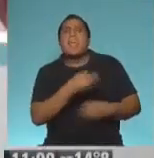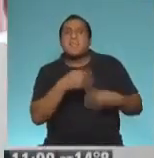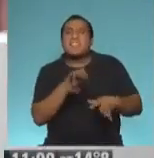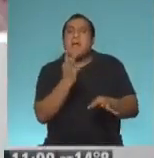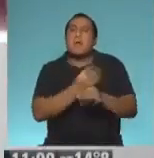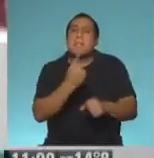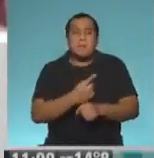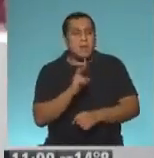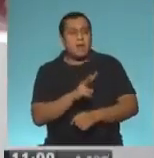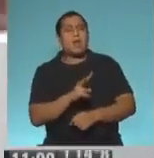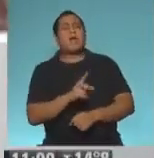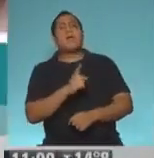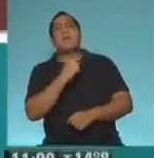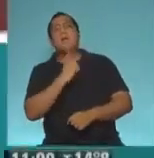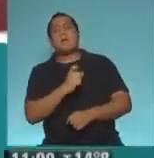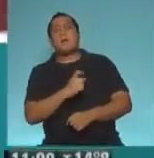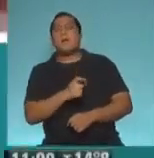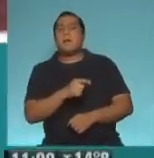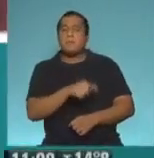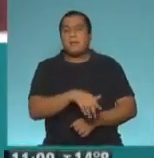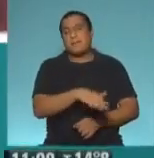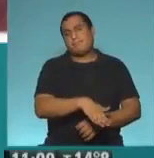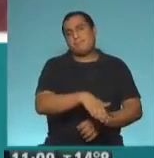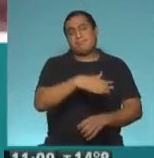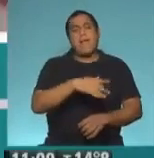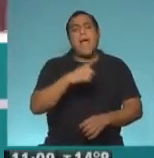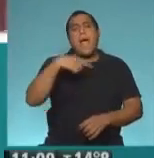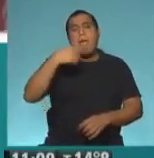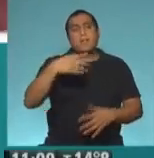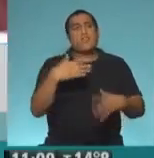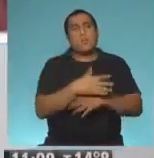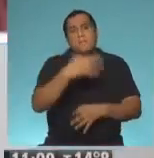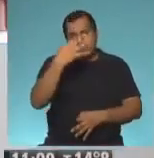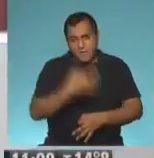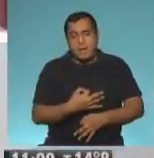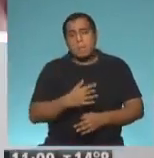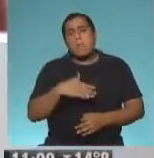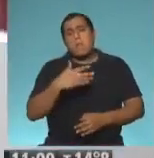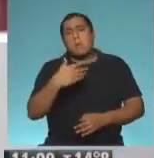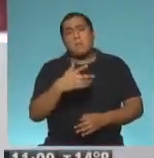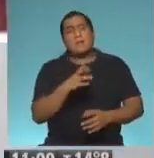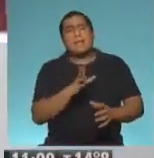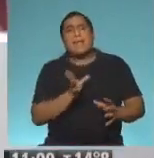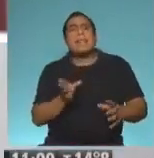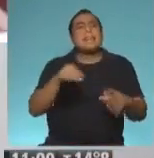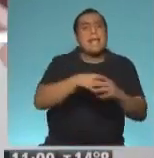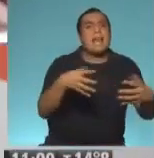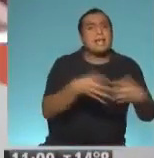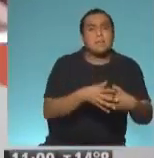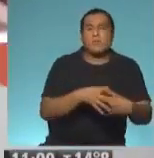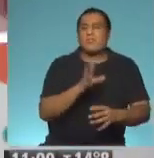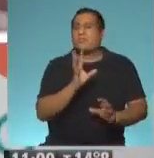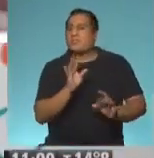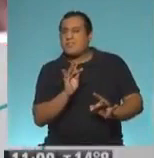primaria. Y entonces ahí comienzan, porque esos chicos tal vez sí desarrollan el lenguaje, y ahí empiezan las dificultades para integrarse en el cole, ¿no?